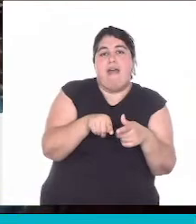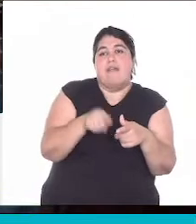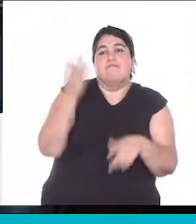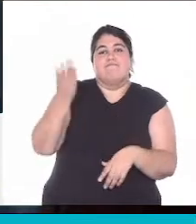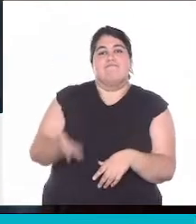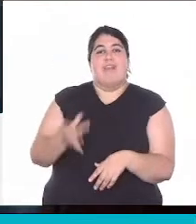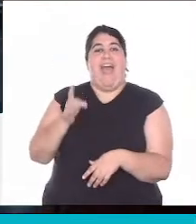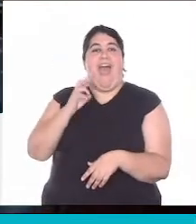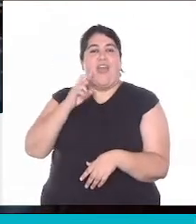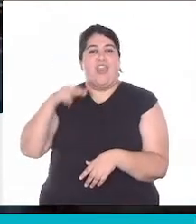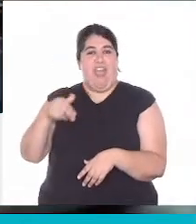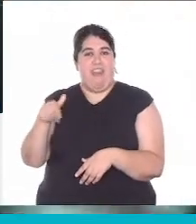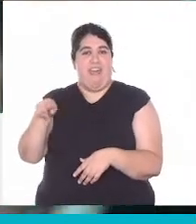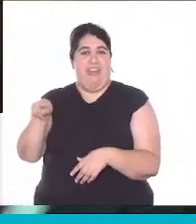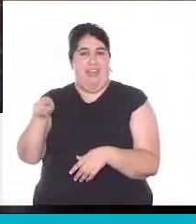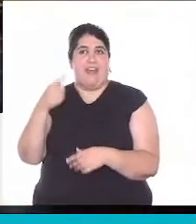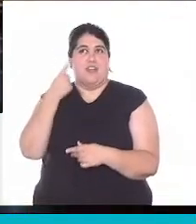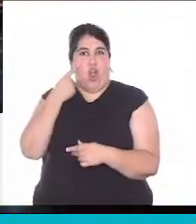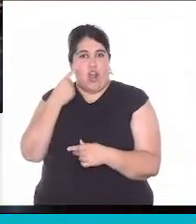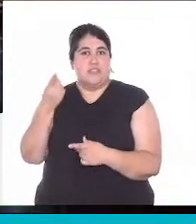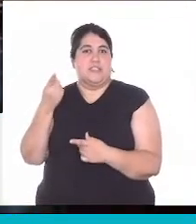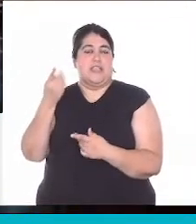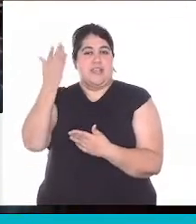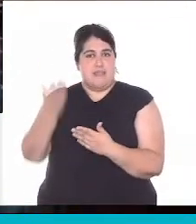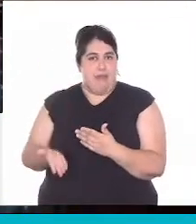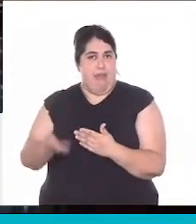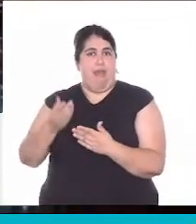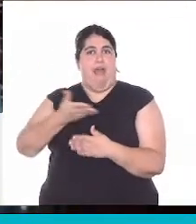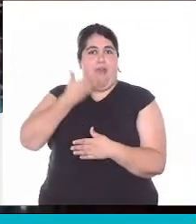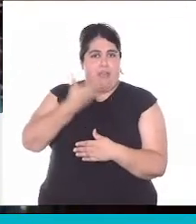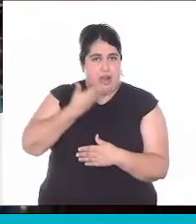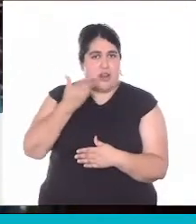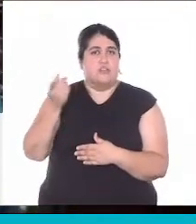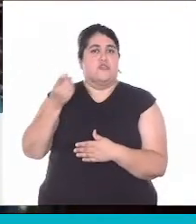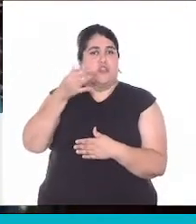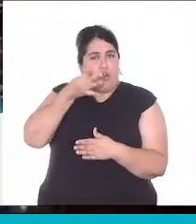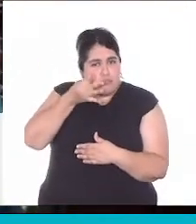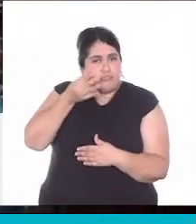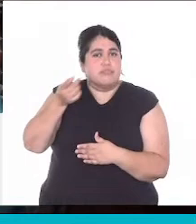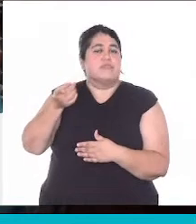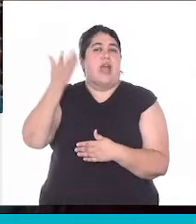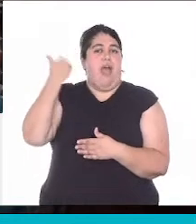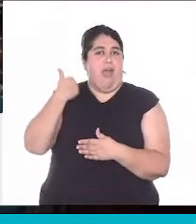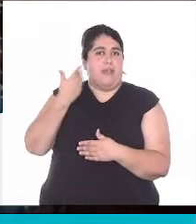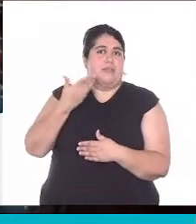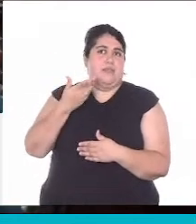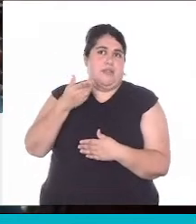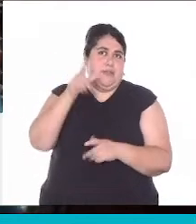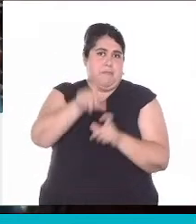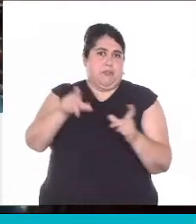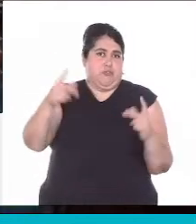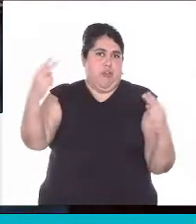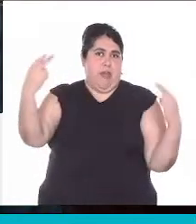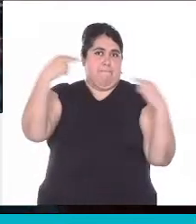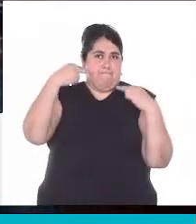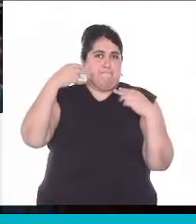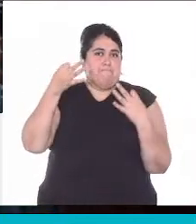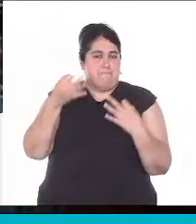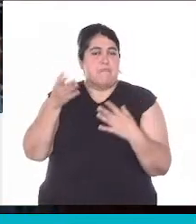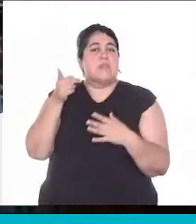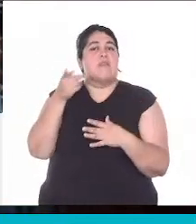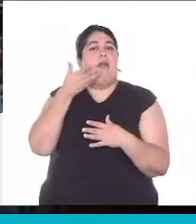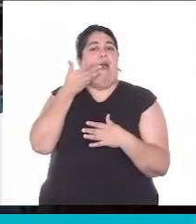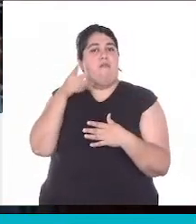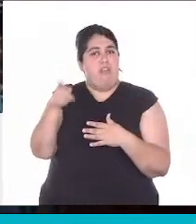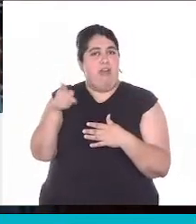pasado a ser conocida por el valor de su declaración y de su testimonio por el público en general, que tuvo la oportunidad